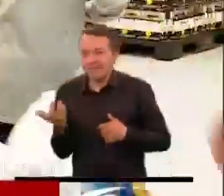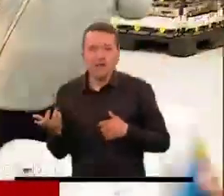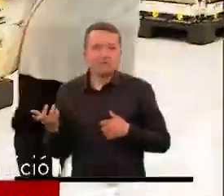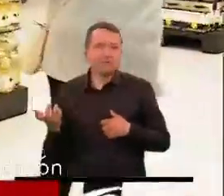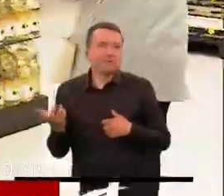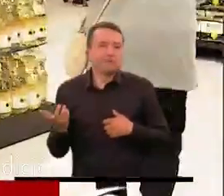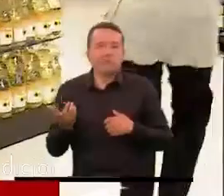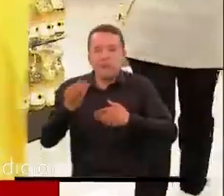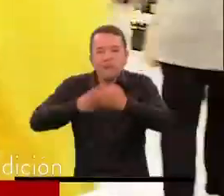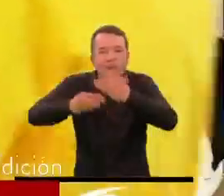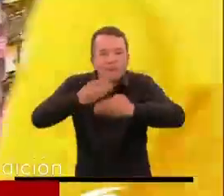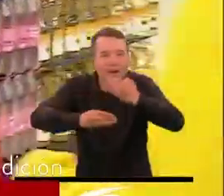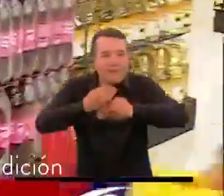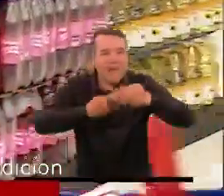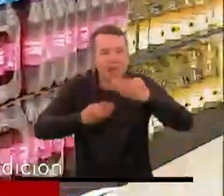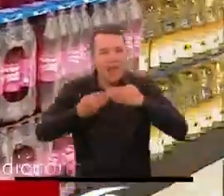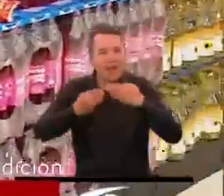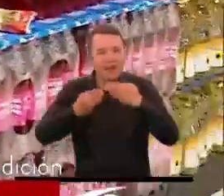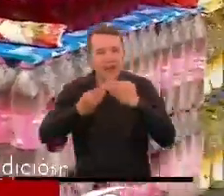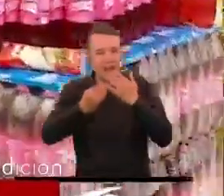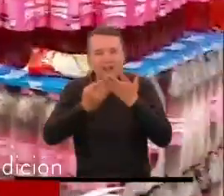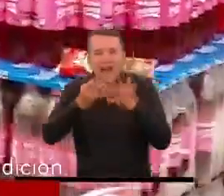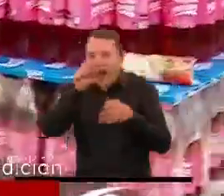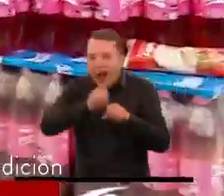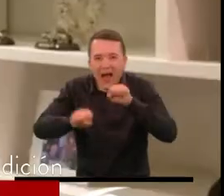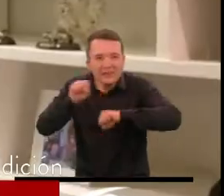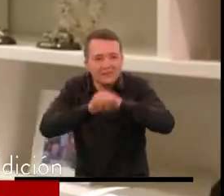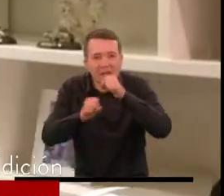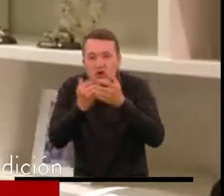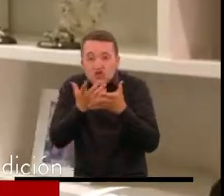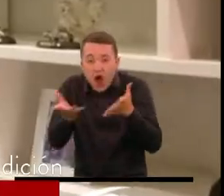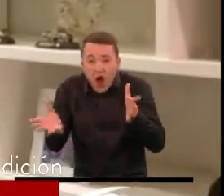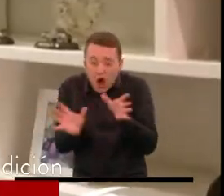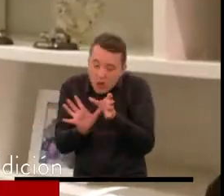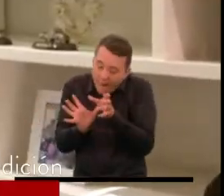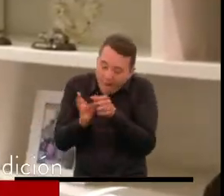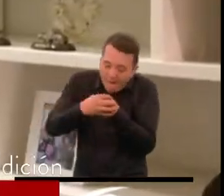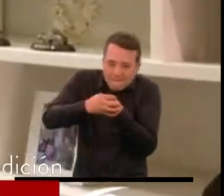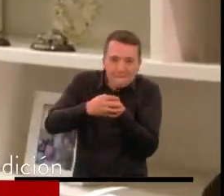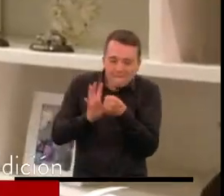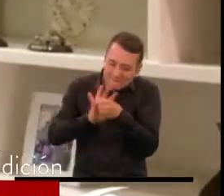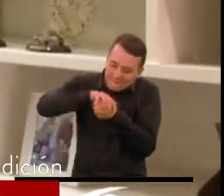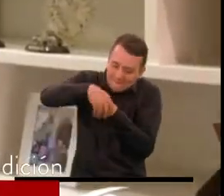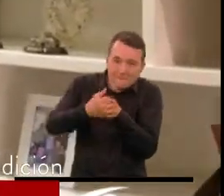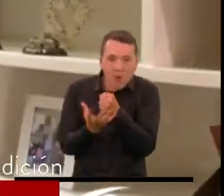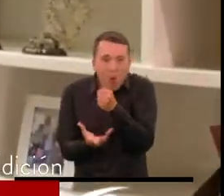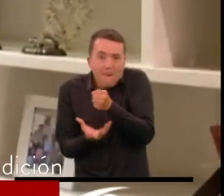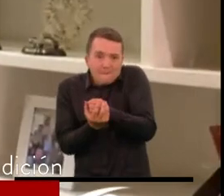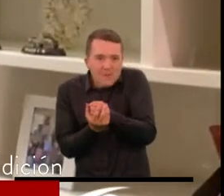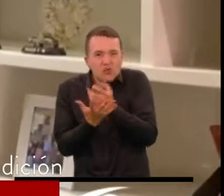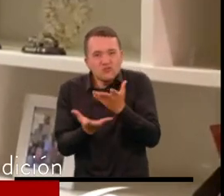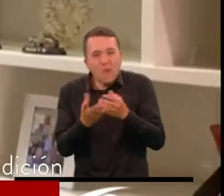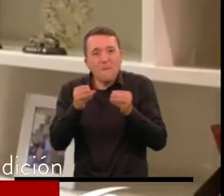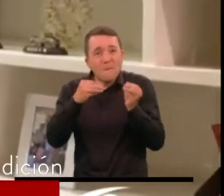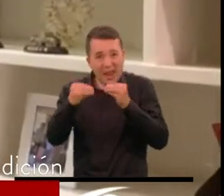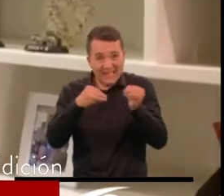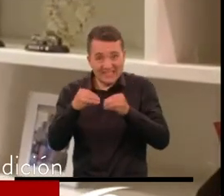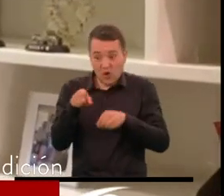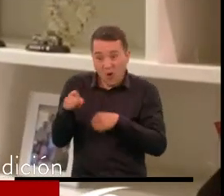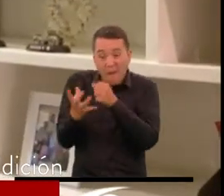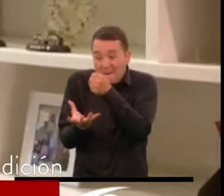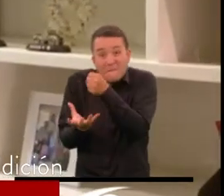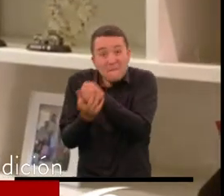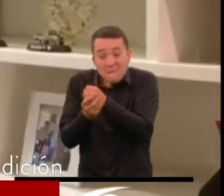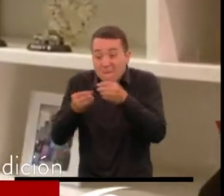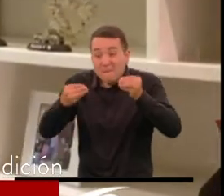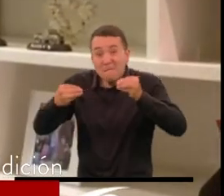el papel higiénico, elementos de aseo. Son todos productos que están empacados en plástico y al establecer un impuesto, que en este caso, de